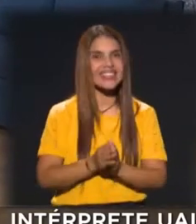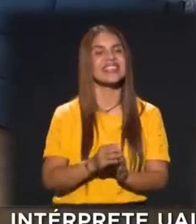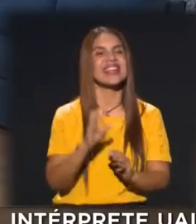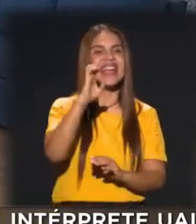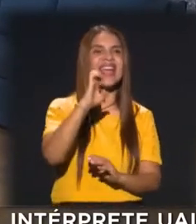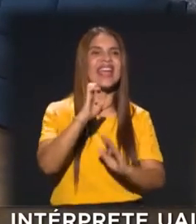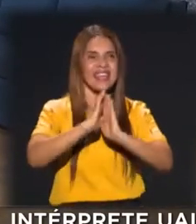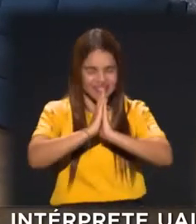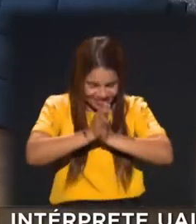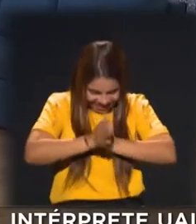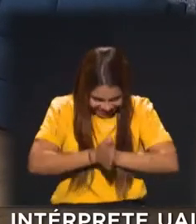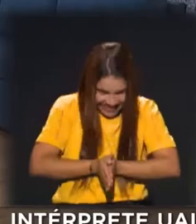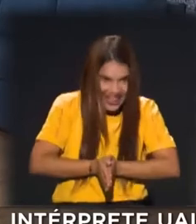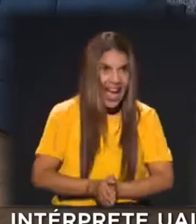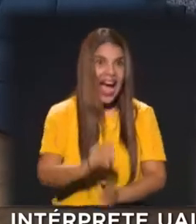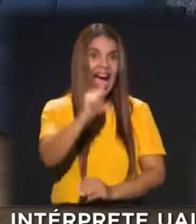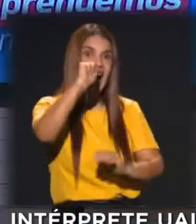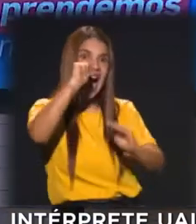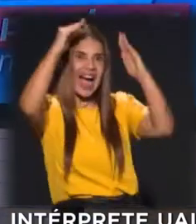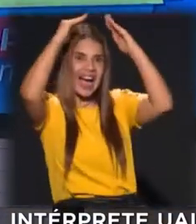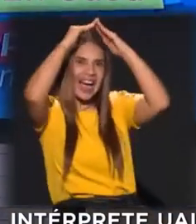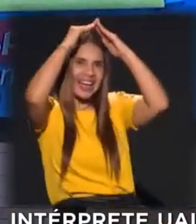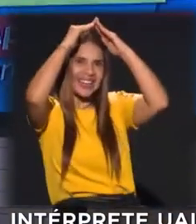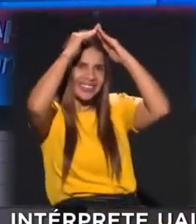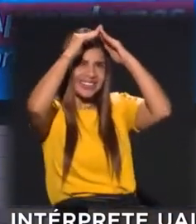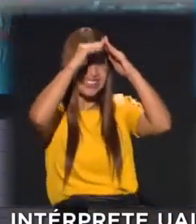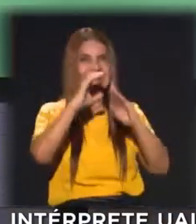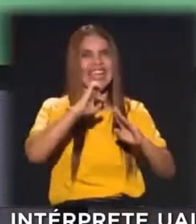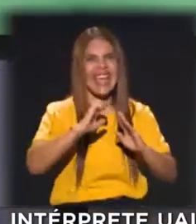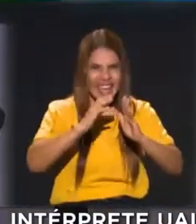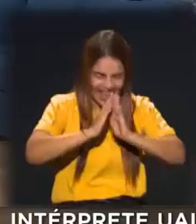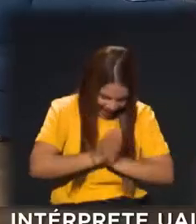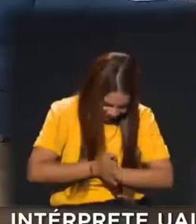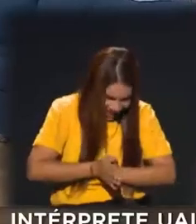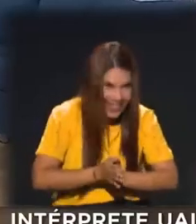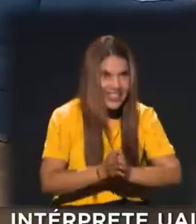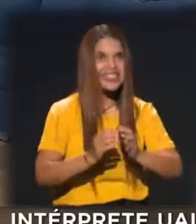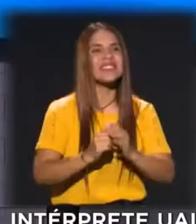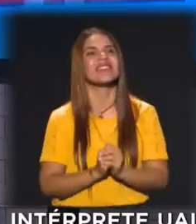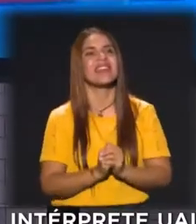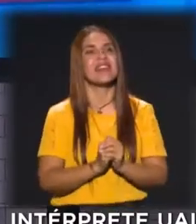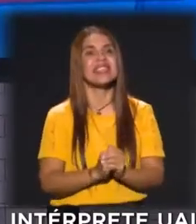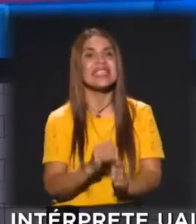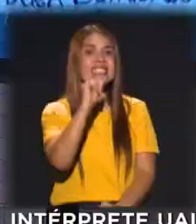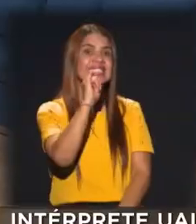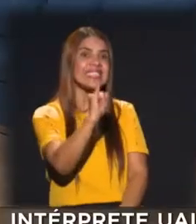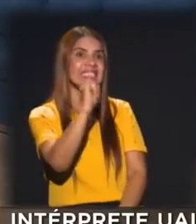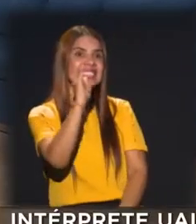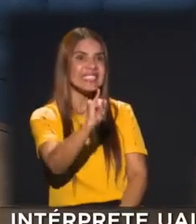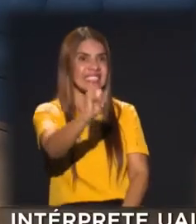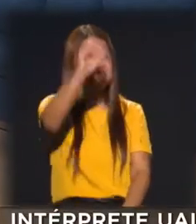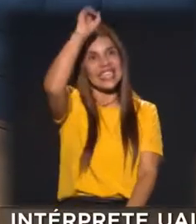a la E. E. A. A. E. E. Deme a la I.